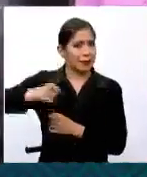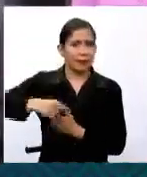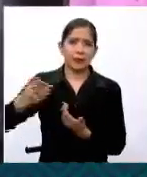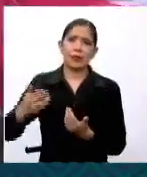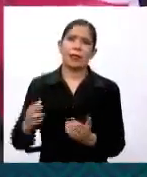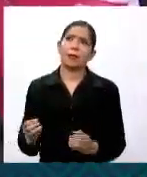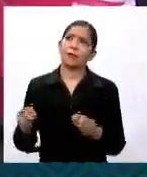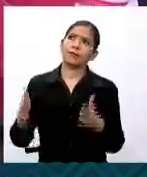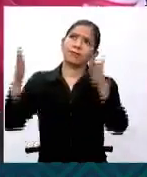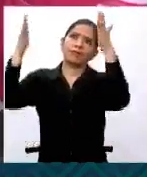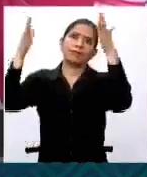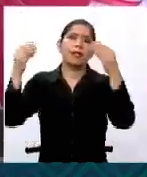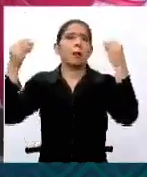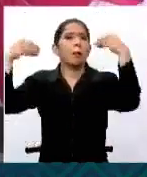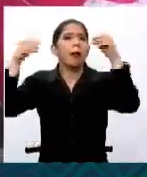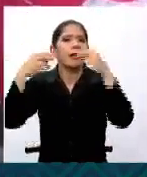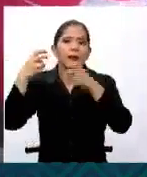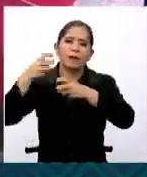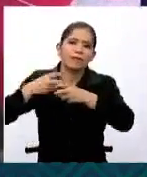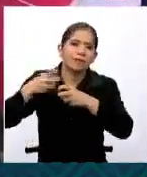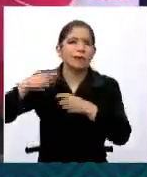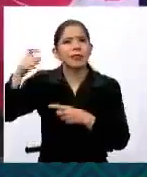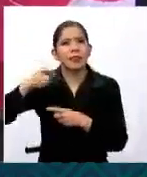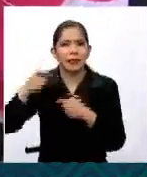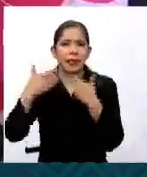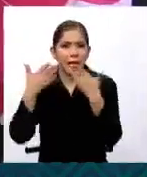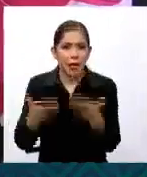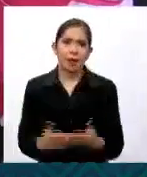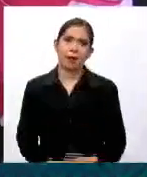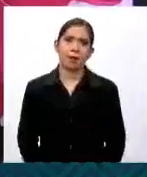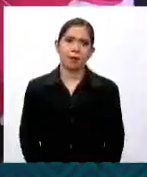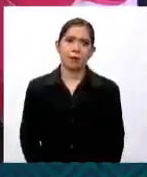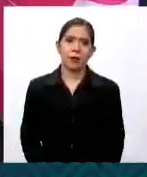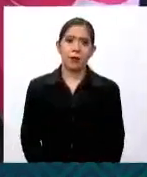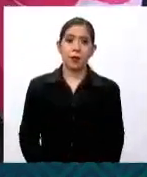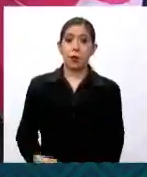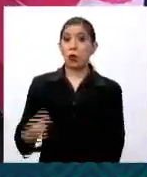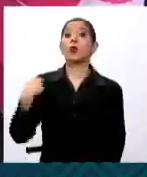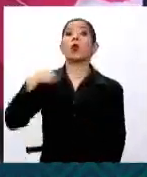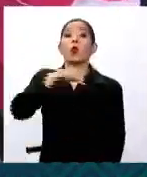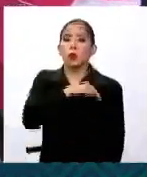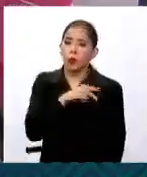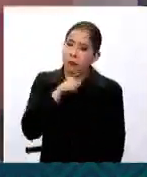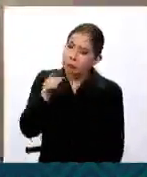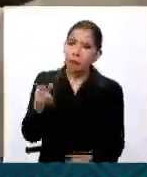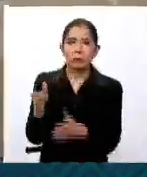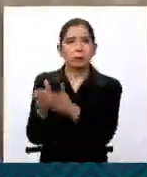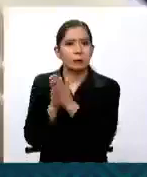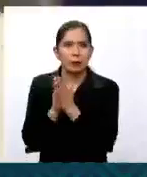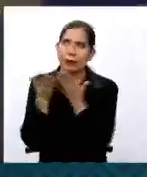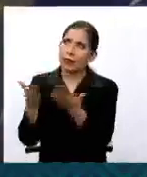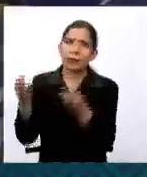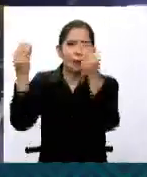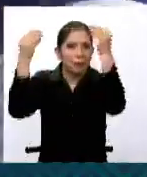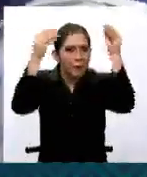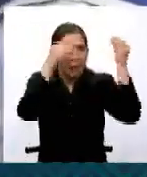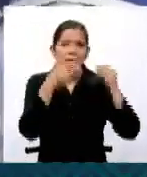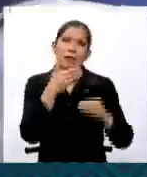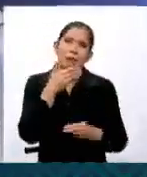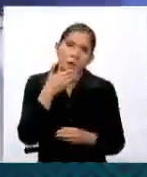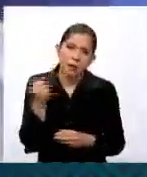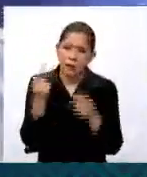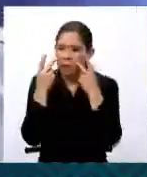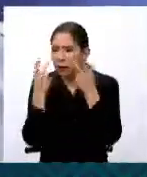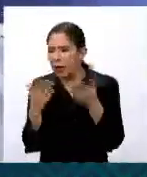tienen respecto a la infraestructura del lugar. Pero más bien nosotros le hemos hecho peticiones para mejorar cómo ven nuestros